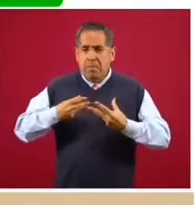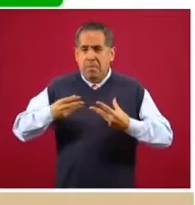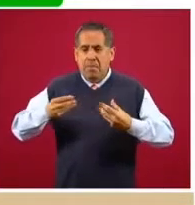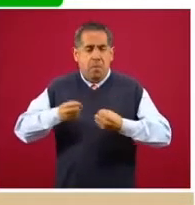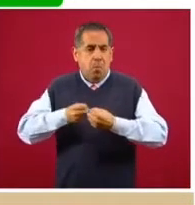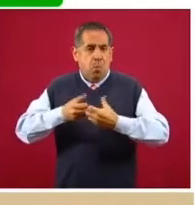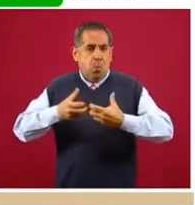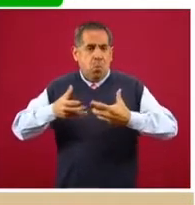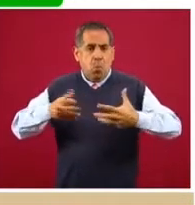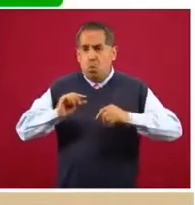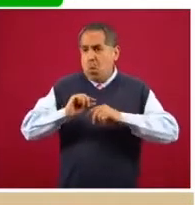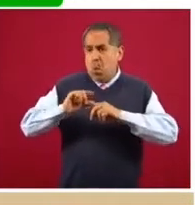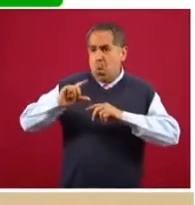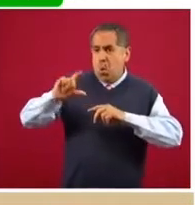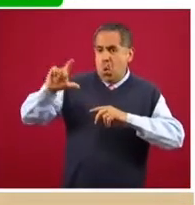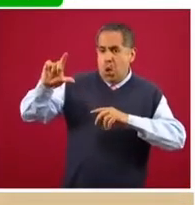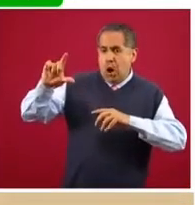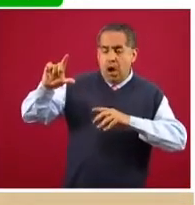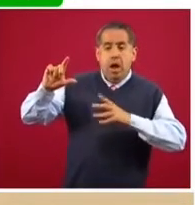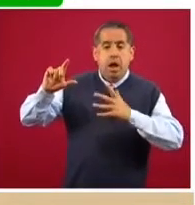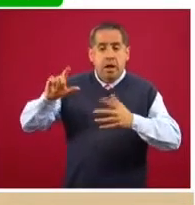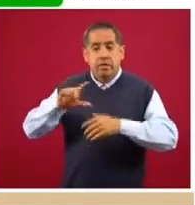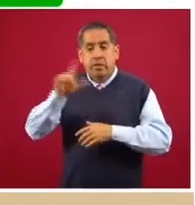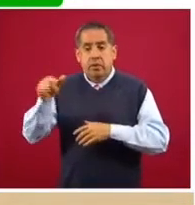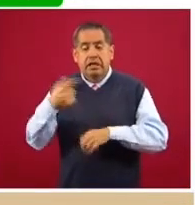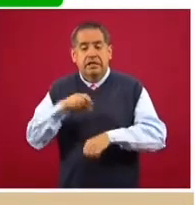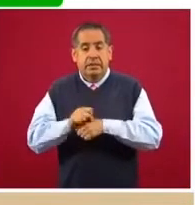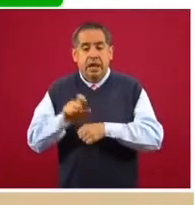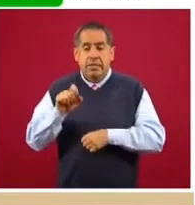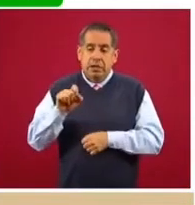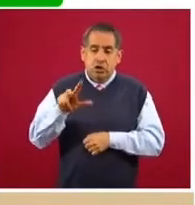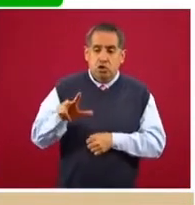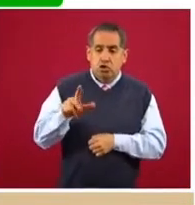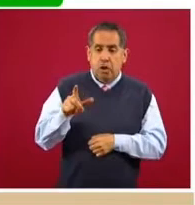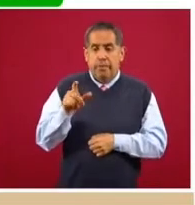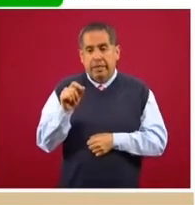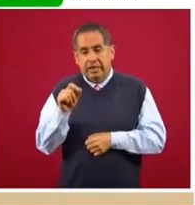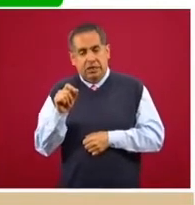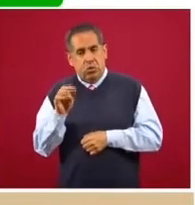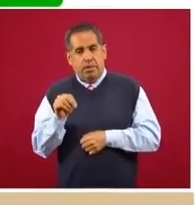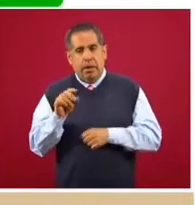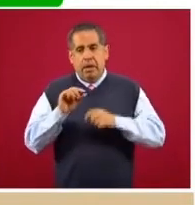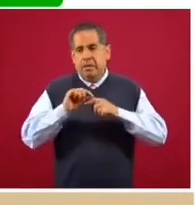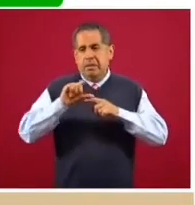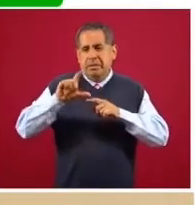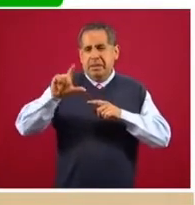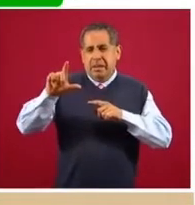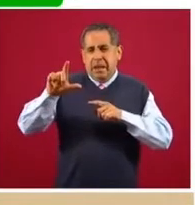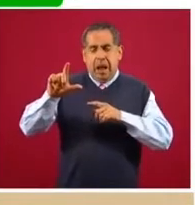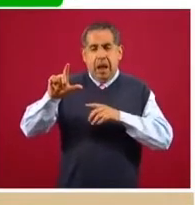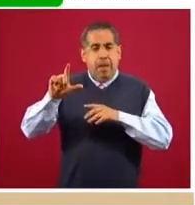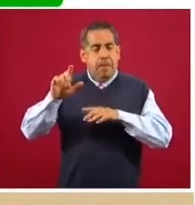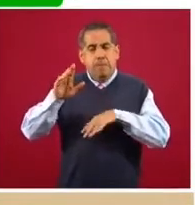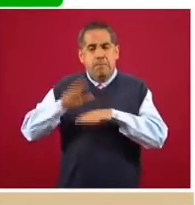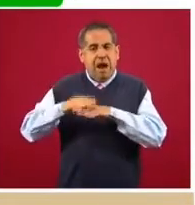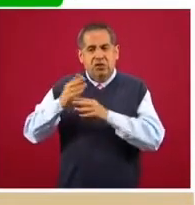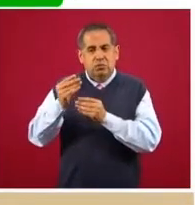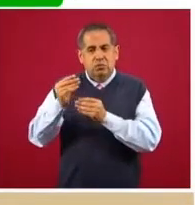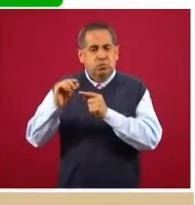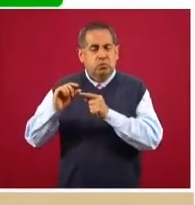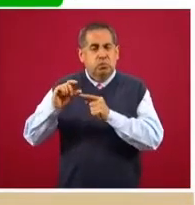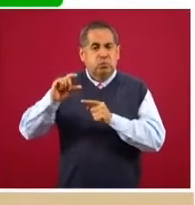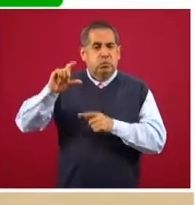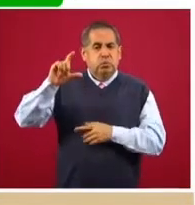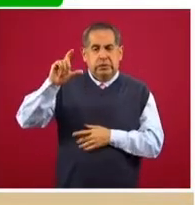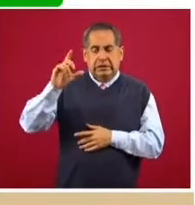concordante la cantidad de casos. Sin embargo, vean cómo para la semana 28 y 29 esta diagonal se hace mucho más perpendicular y se